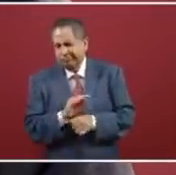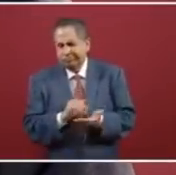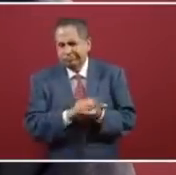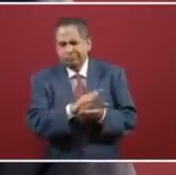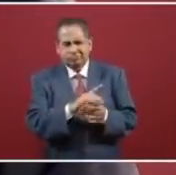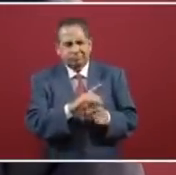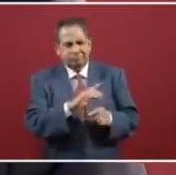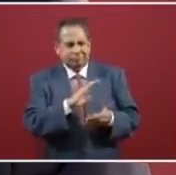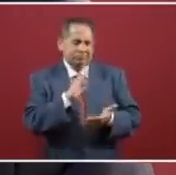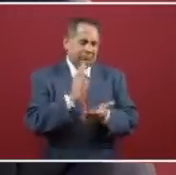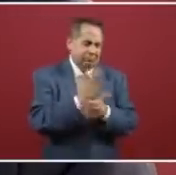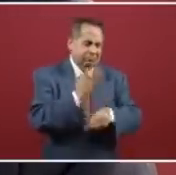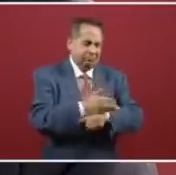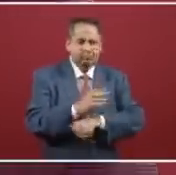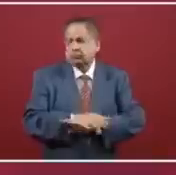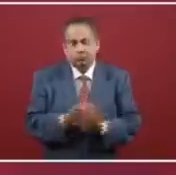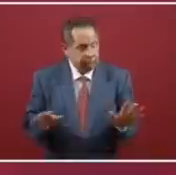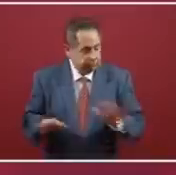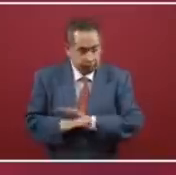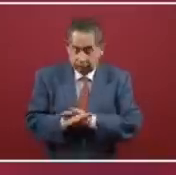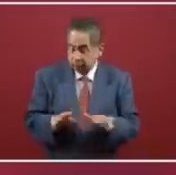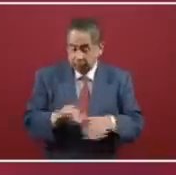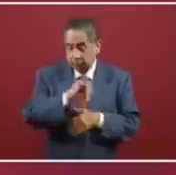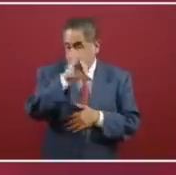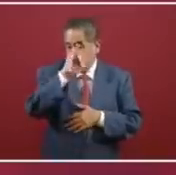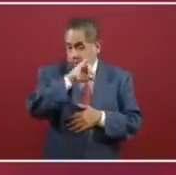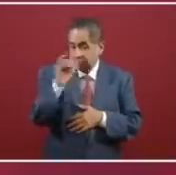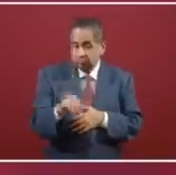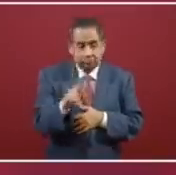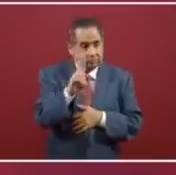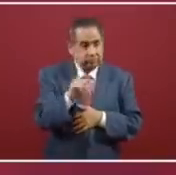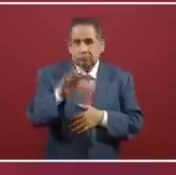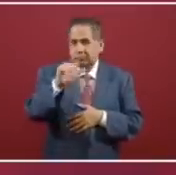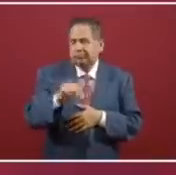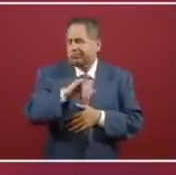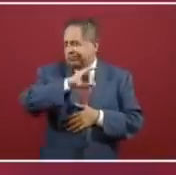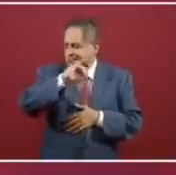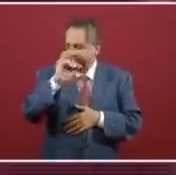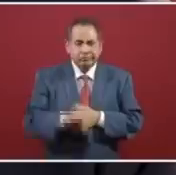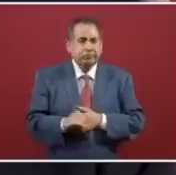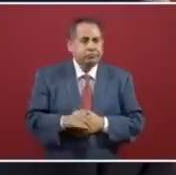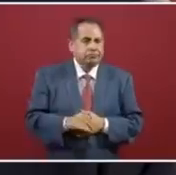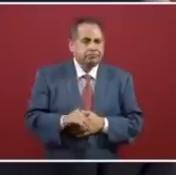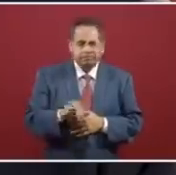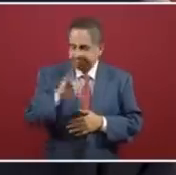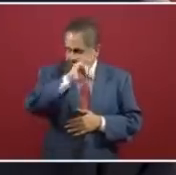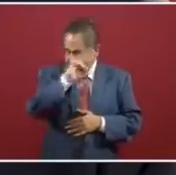a ponerlo en su lugar eso no nunca lo he hecho jamás